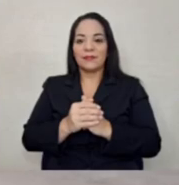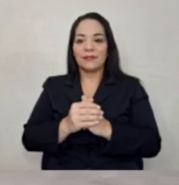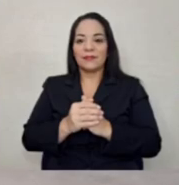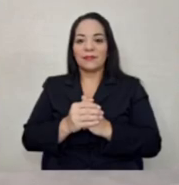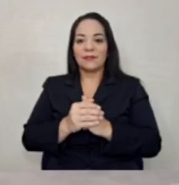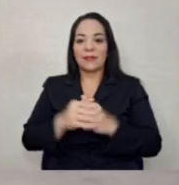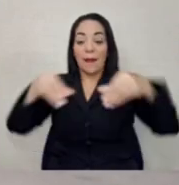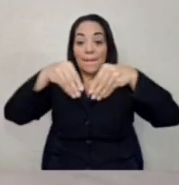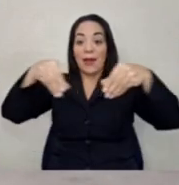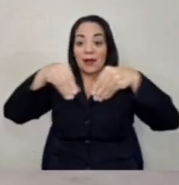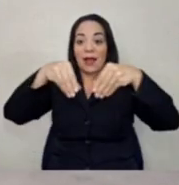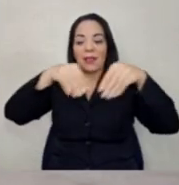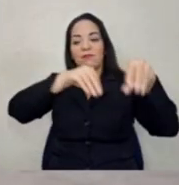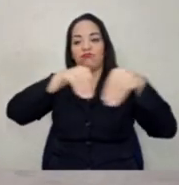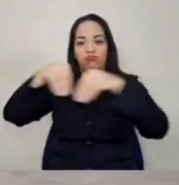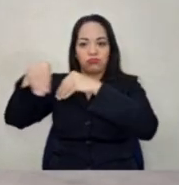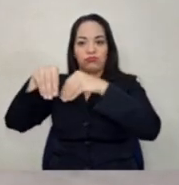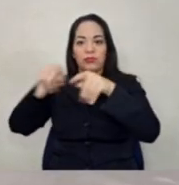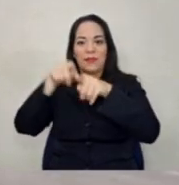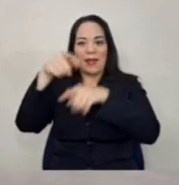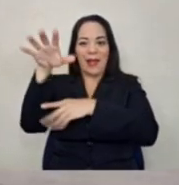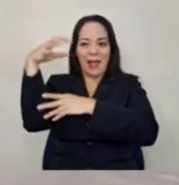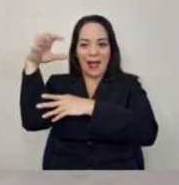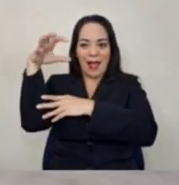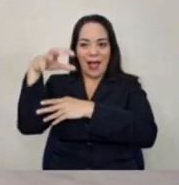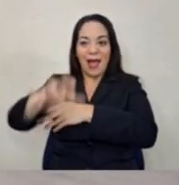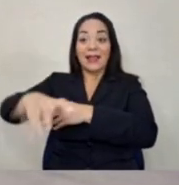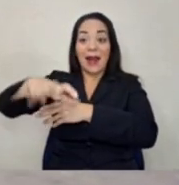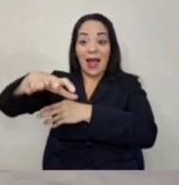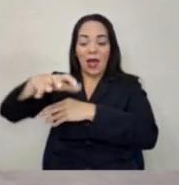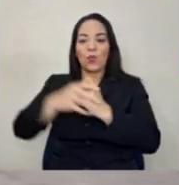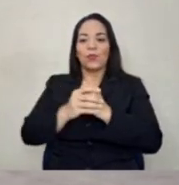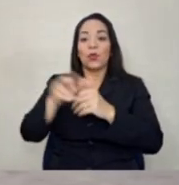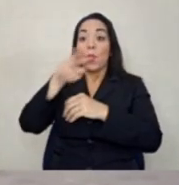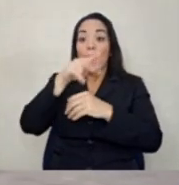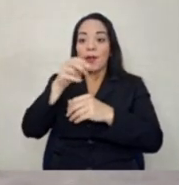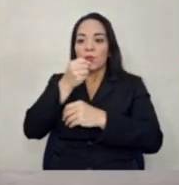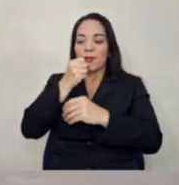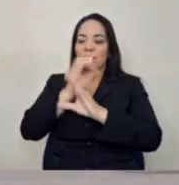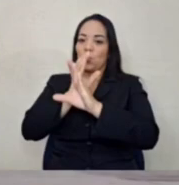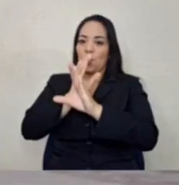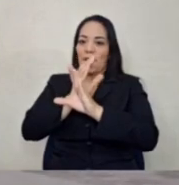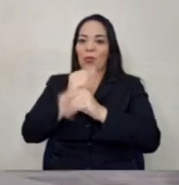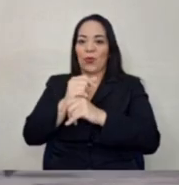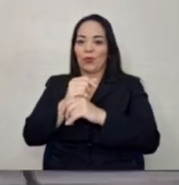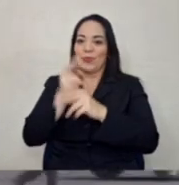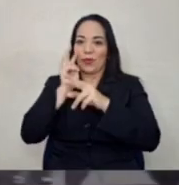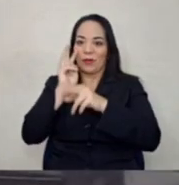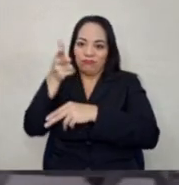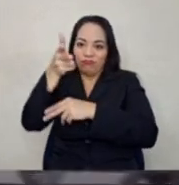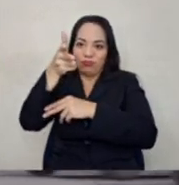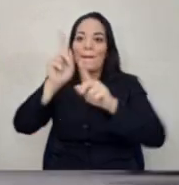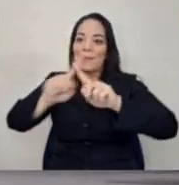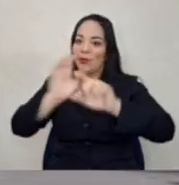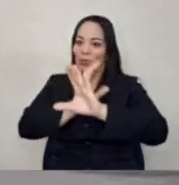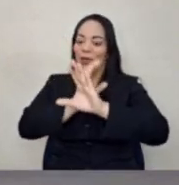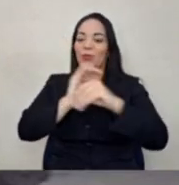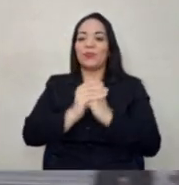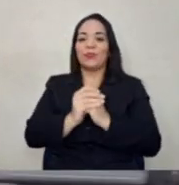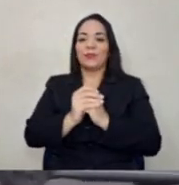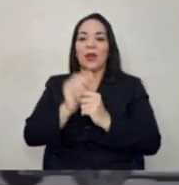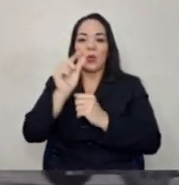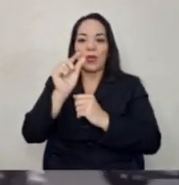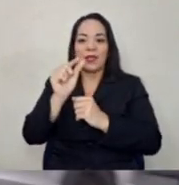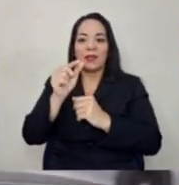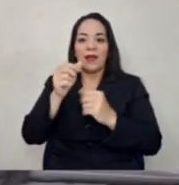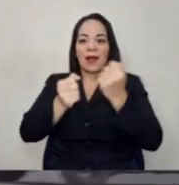quitando las barricadas, por supuesto también precaución a los colegas de la prensa, que obviamente todo el mundo quiere captar esta imagen, pero ya en cuestión de instantes los carros van a estar pasando por aquí